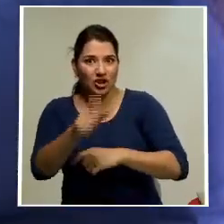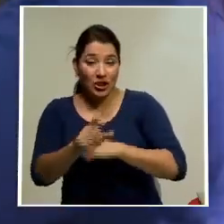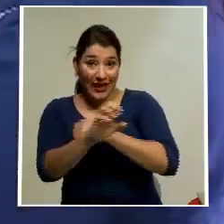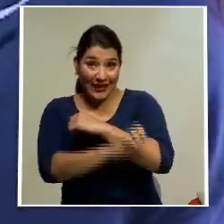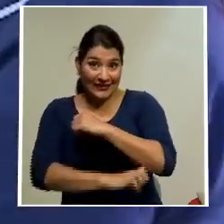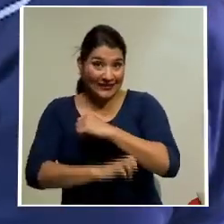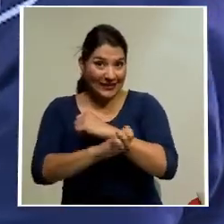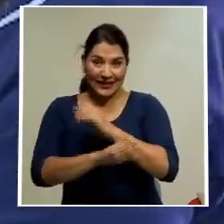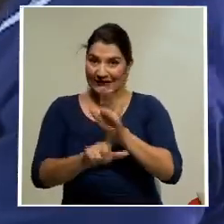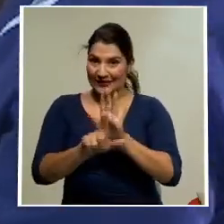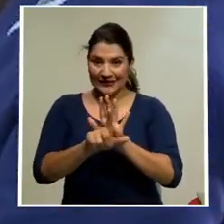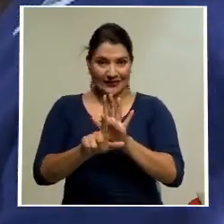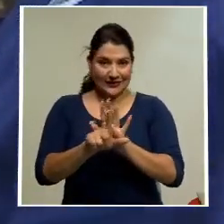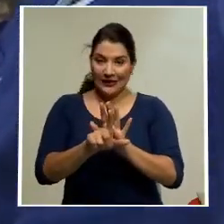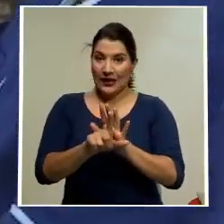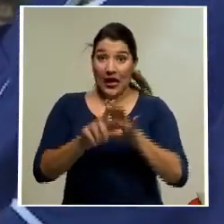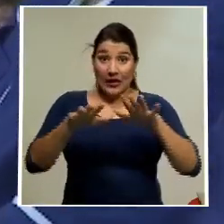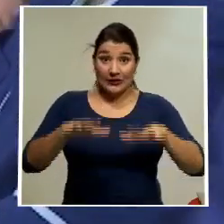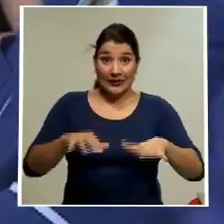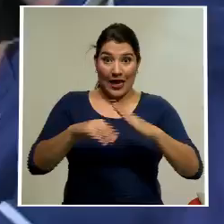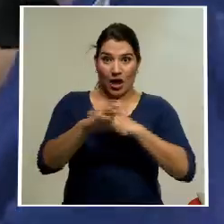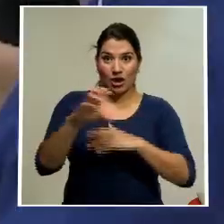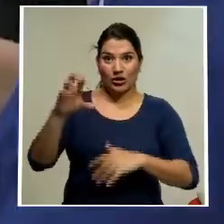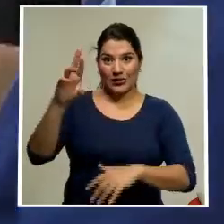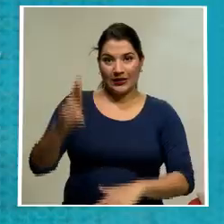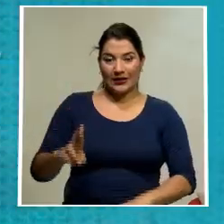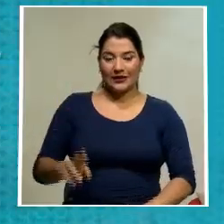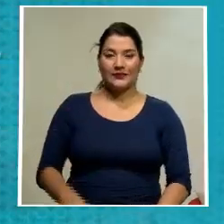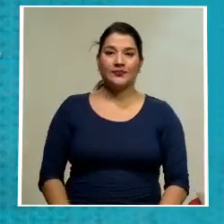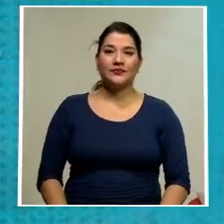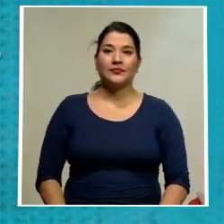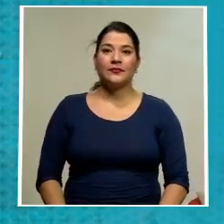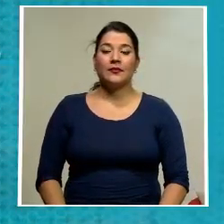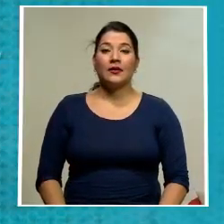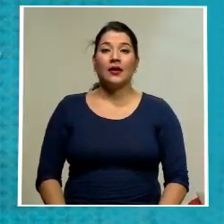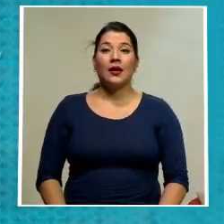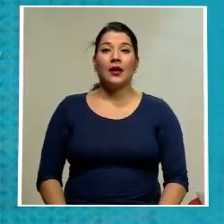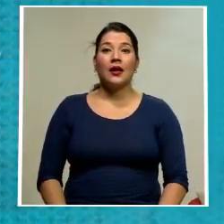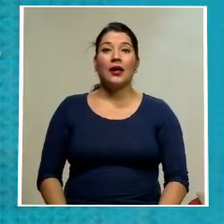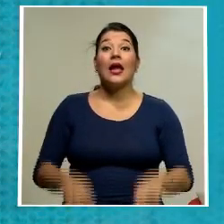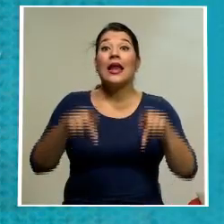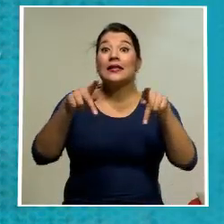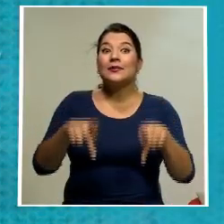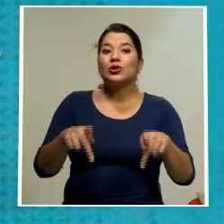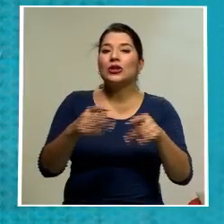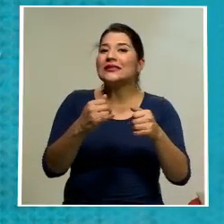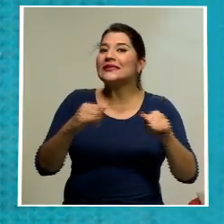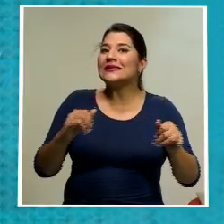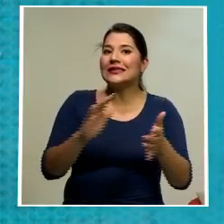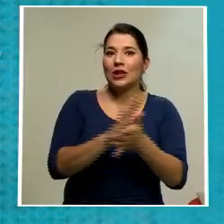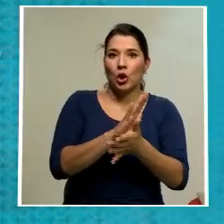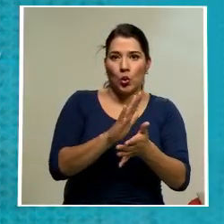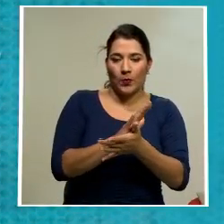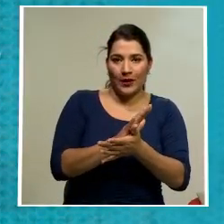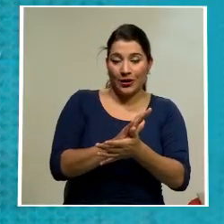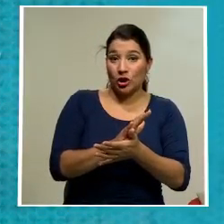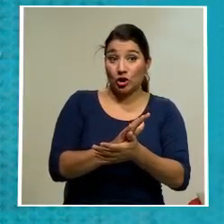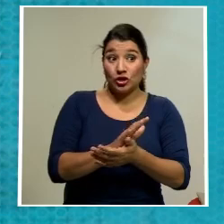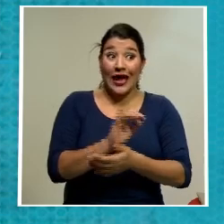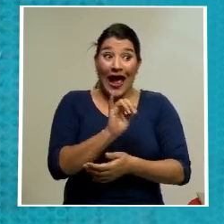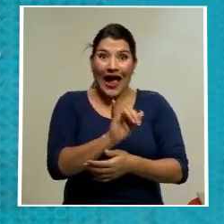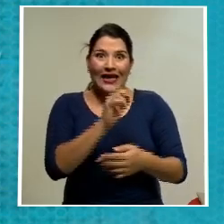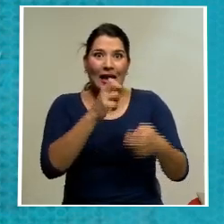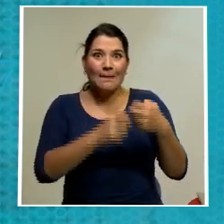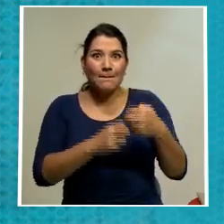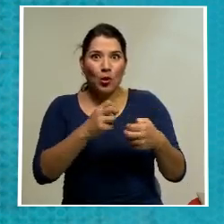estatus indocumentado que viven en Costa Rica. Indocumentadas, no ilegales, indocumentadas, es donde existe la